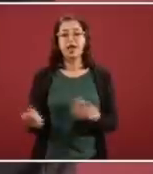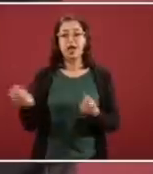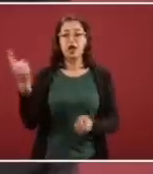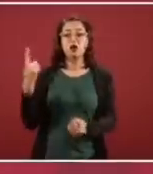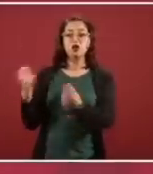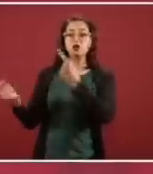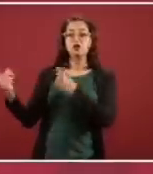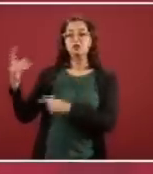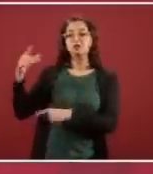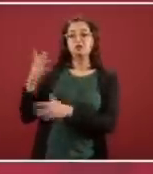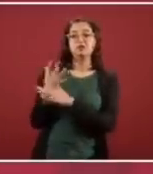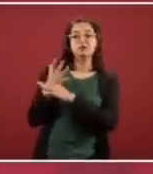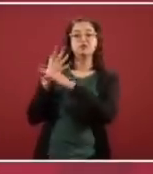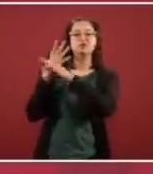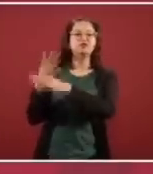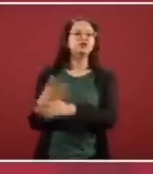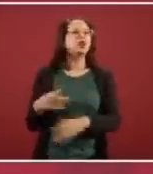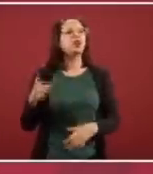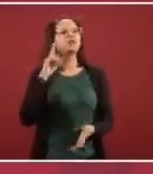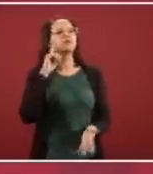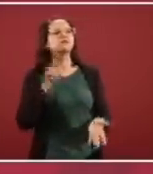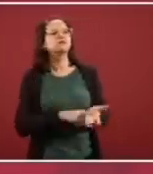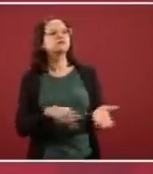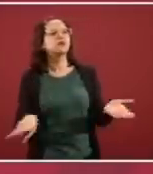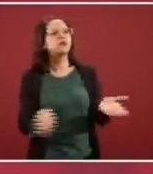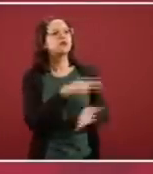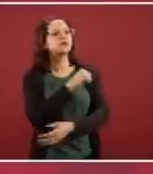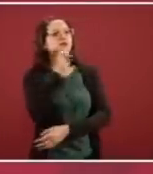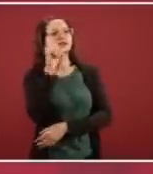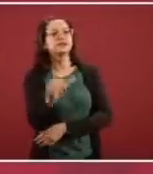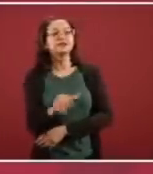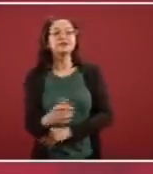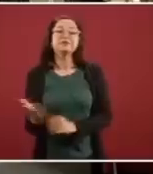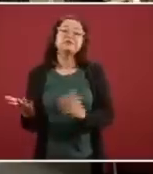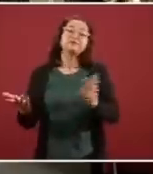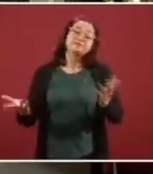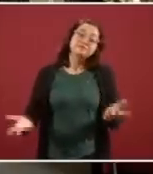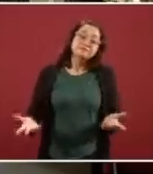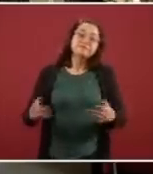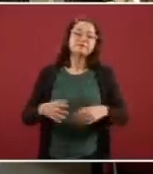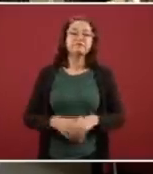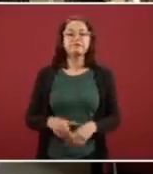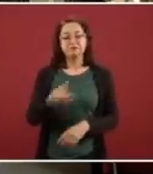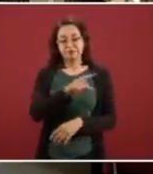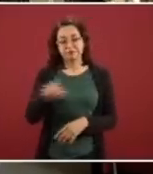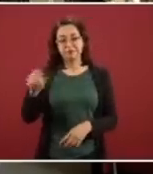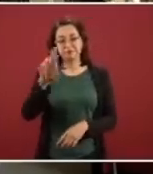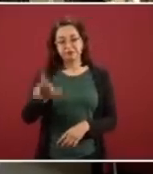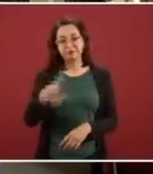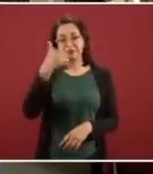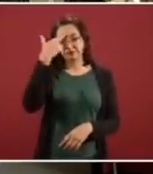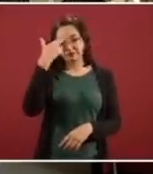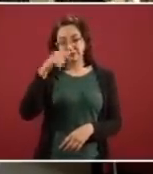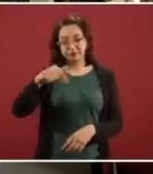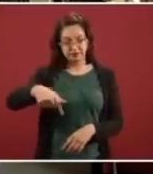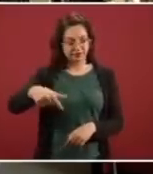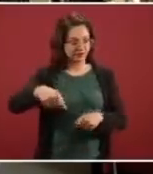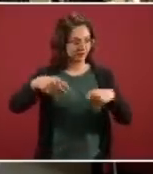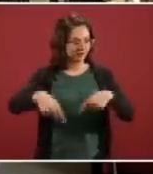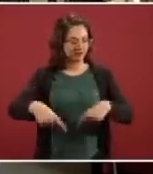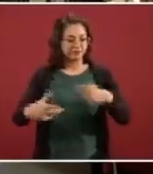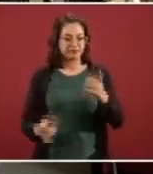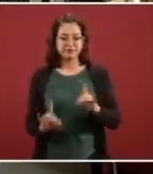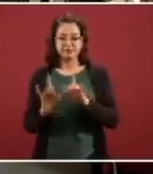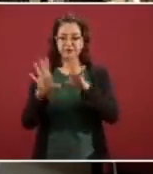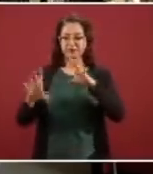poder firmar. Aquí, si ustedes recuerdan, hubo una polémica